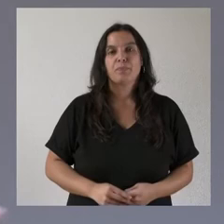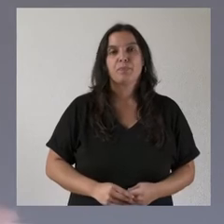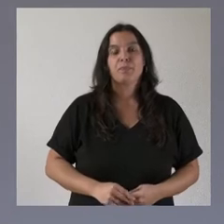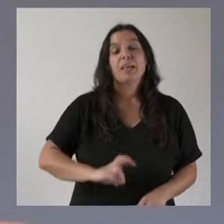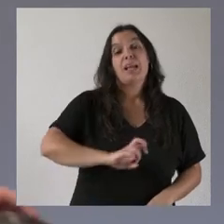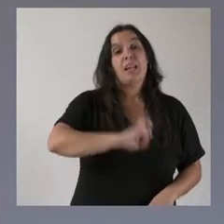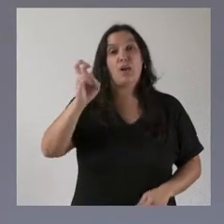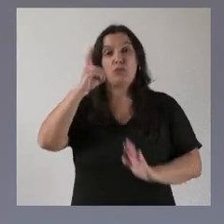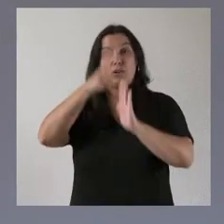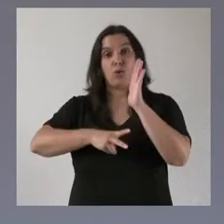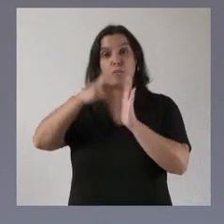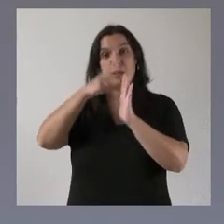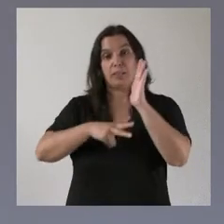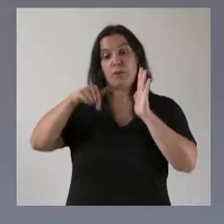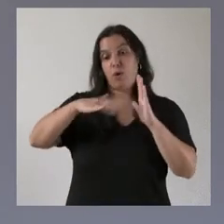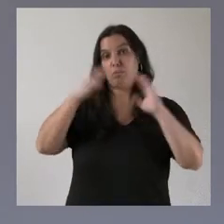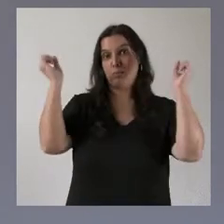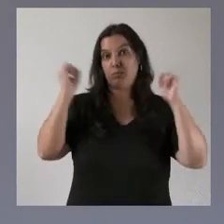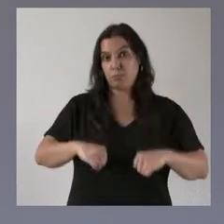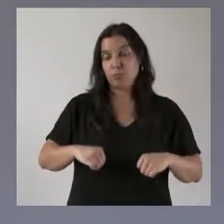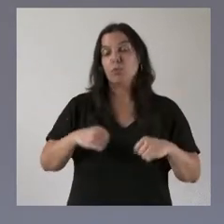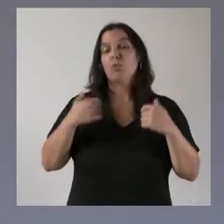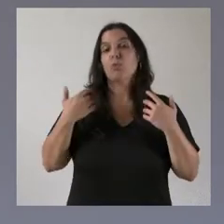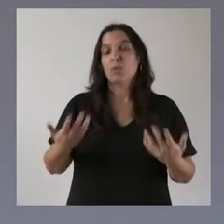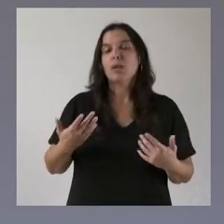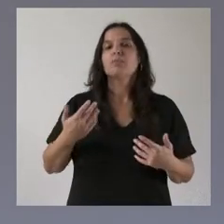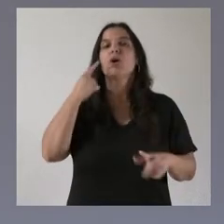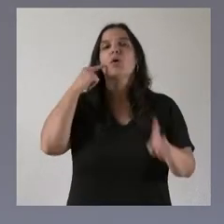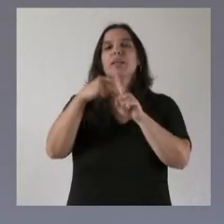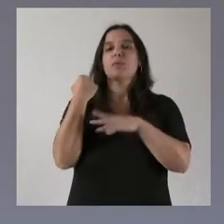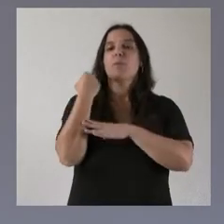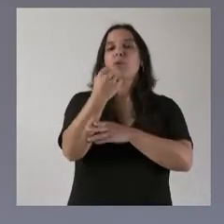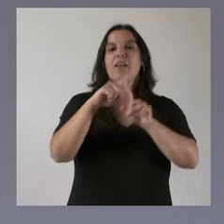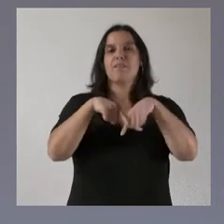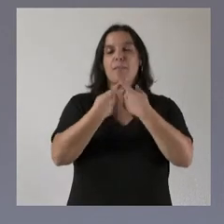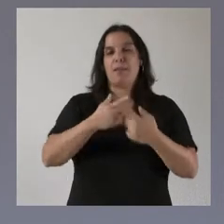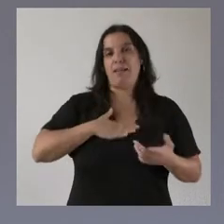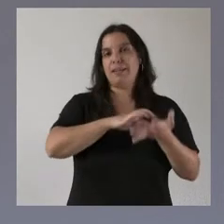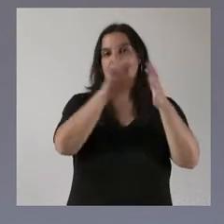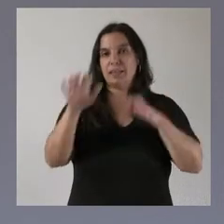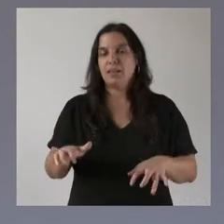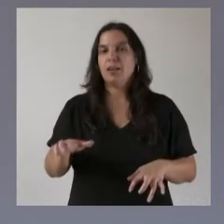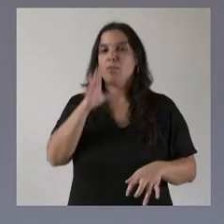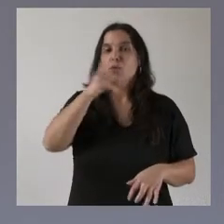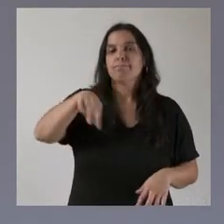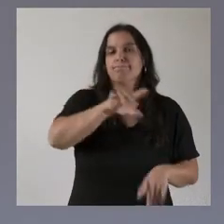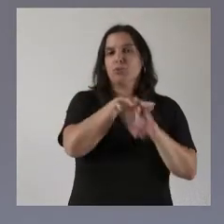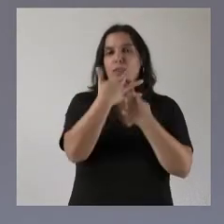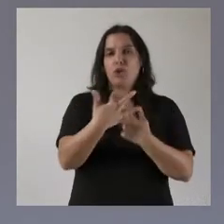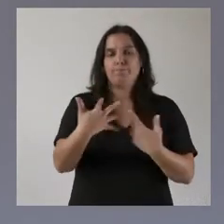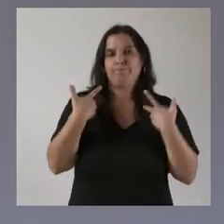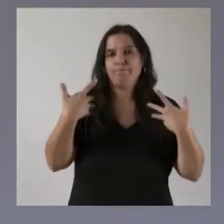de las normas que hemos aprobado hoy pretende apoyar a las familias de Castilla y león que lo están pasando mal